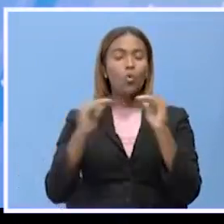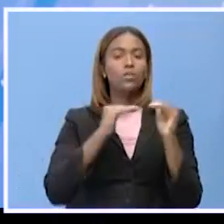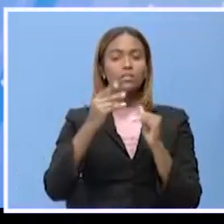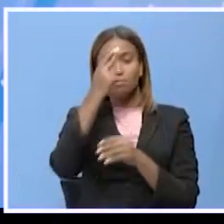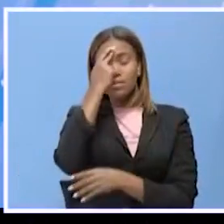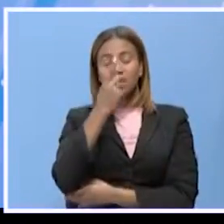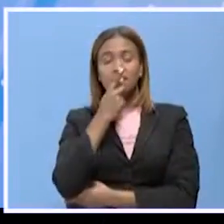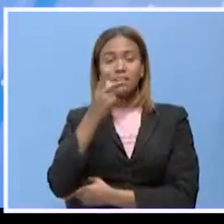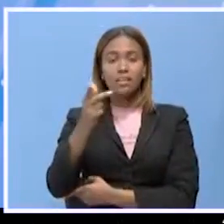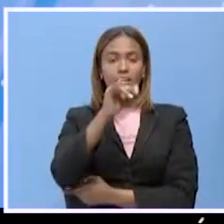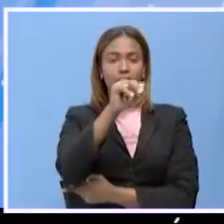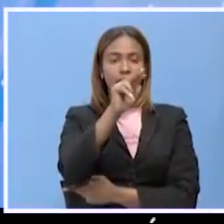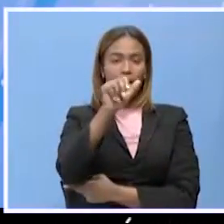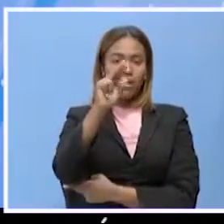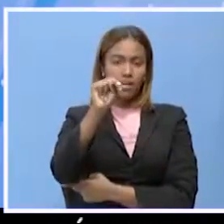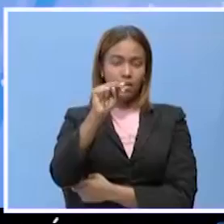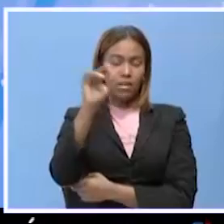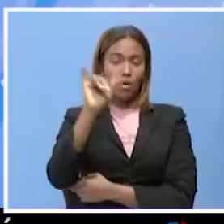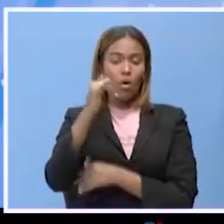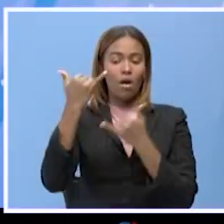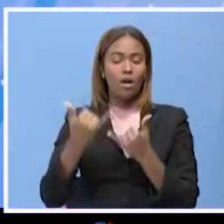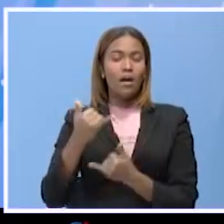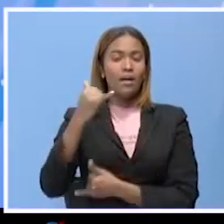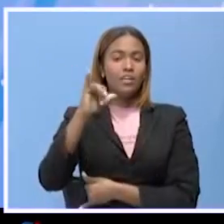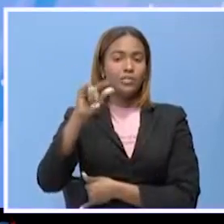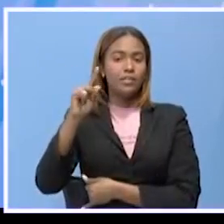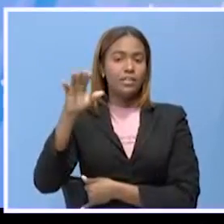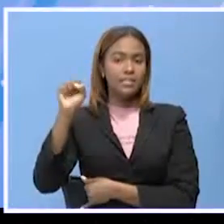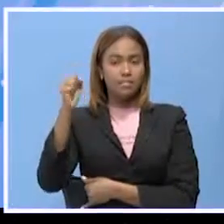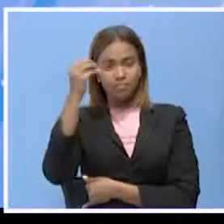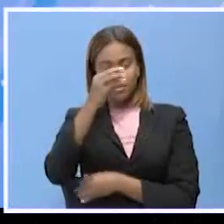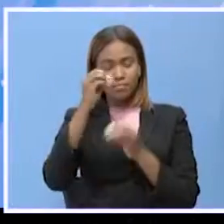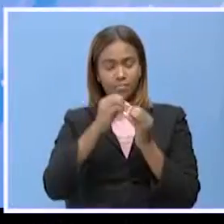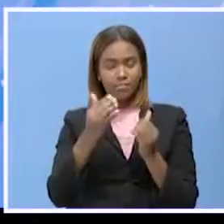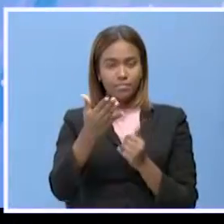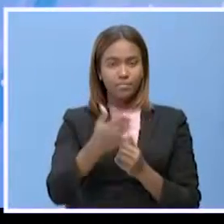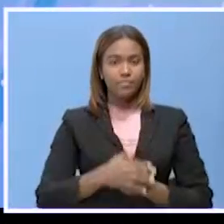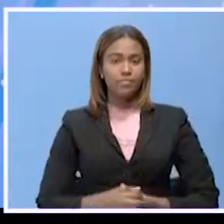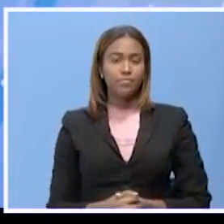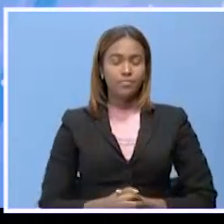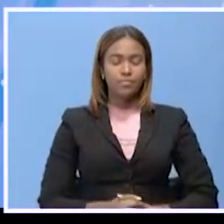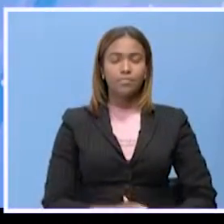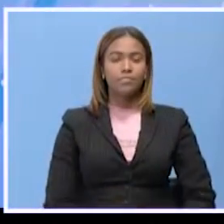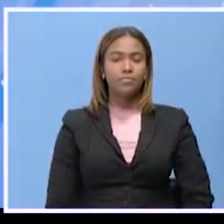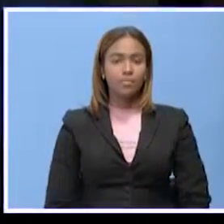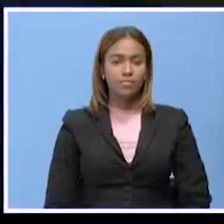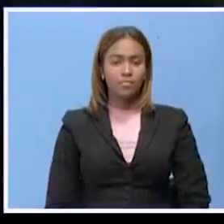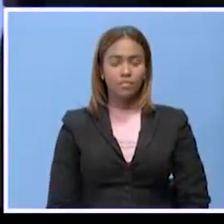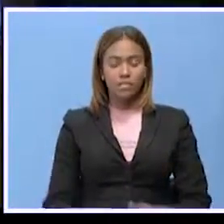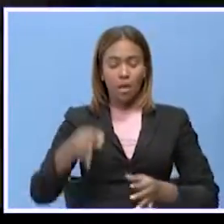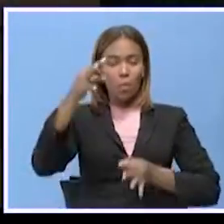de la República, Jean Alain Rodríguez. Nuestra compañera Yuberkis Guante tiene los detalles. El abogado de Contreras pidió